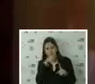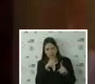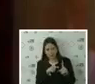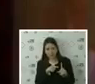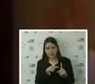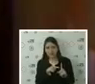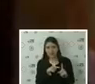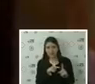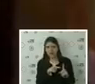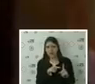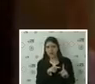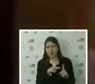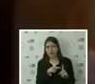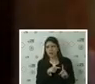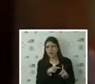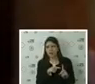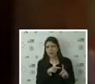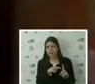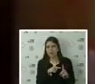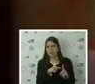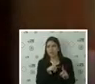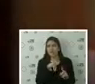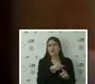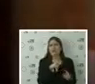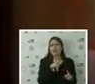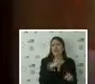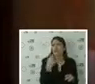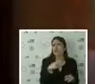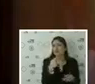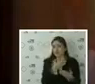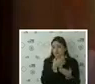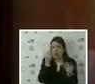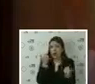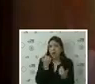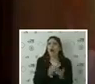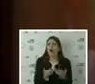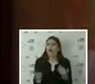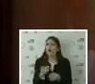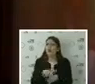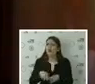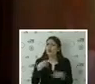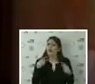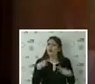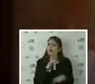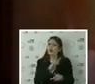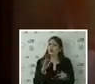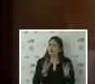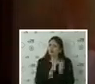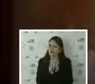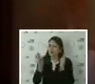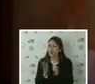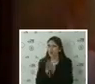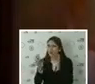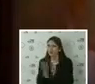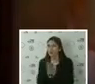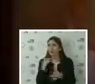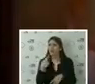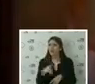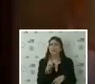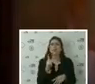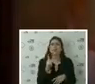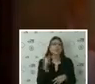ser a lo mejor que estaba en el anonimato, hoy lo miramos hacia un ser que puede participar activamente en la vida política del país. ¿Sí?